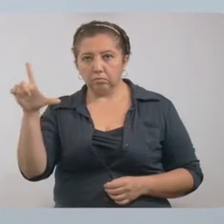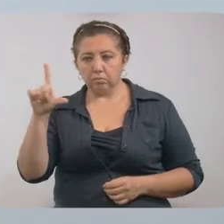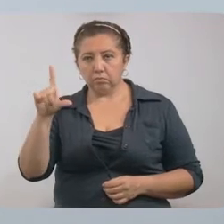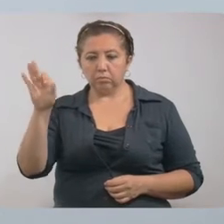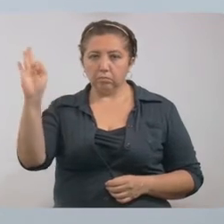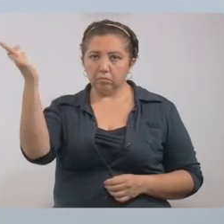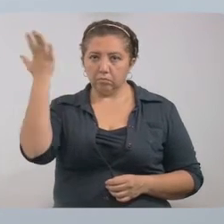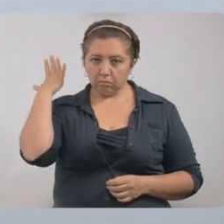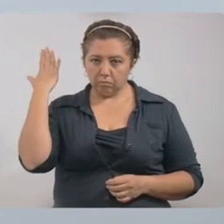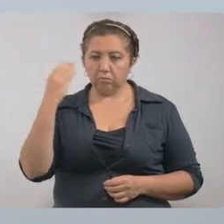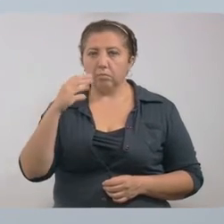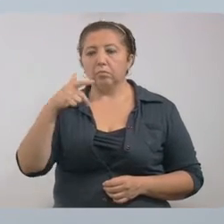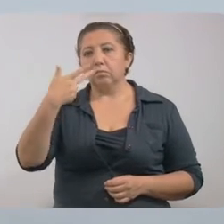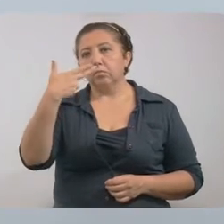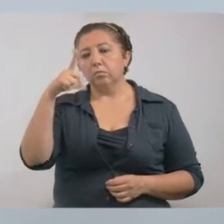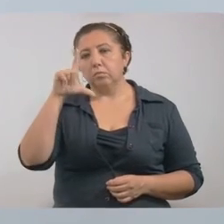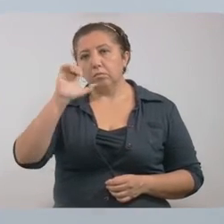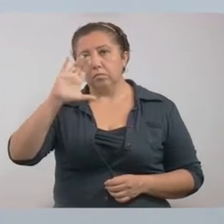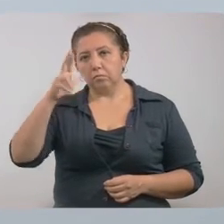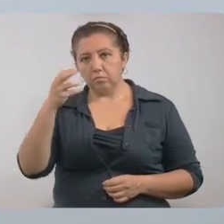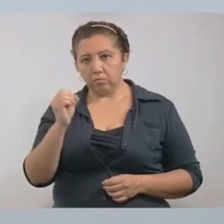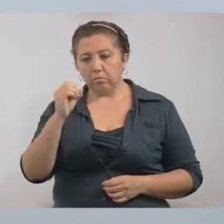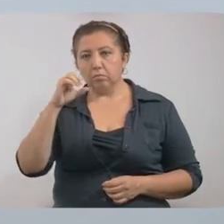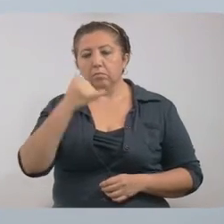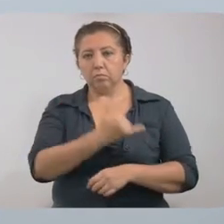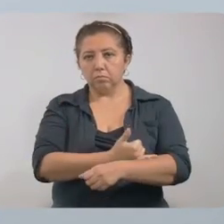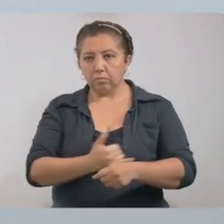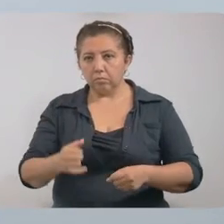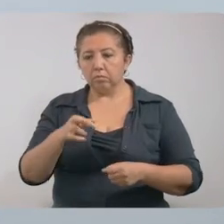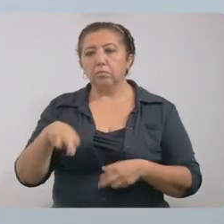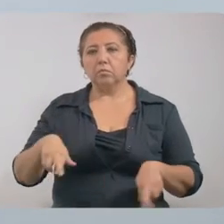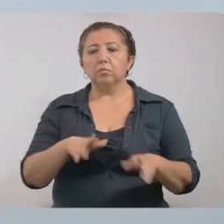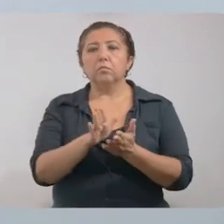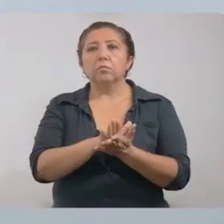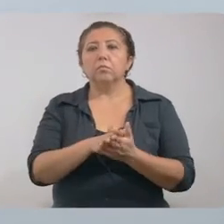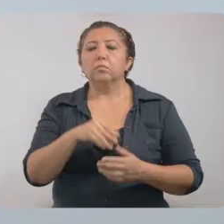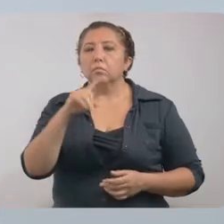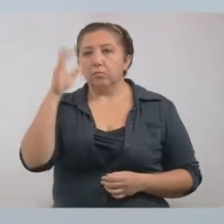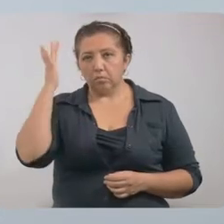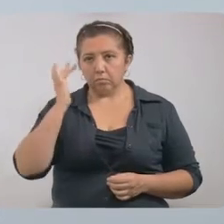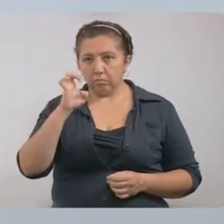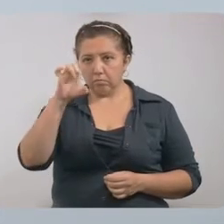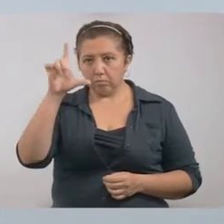1 foráneo, 1 en Canzacap, Jalachó, Izamal, Progreso,